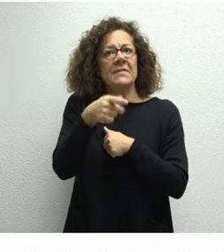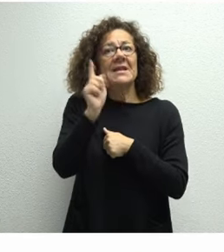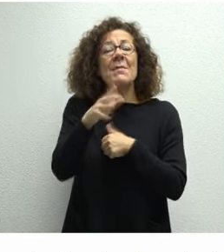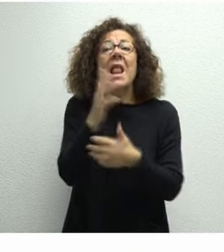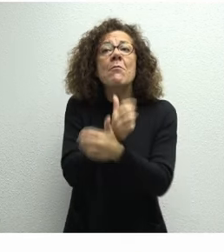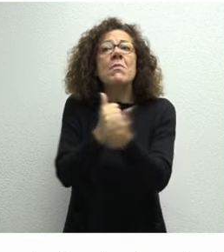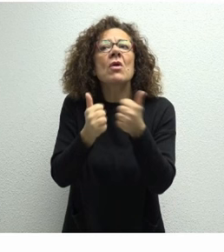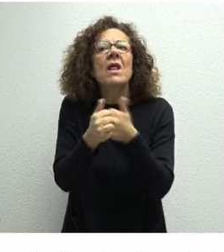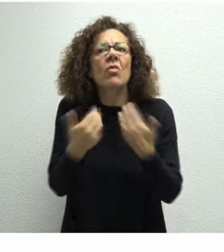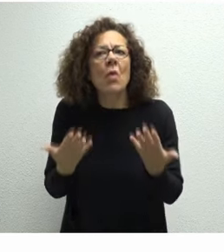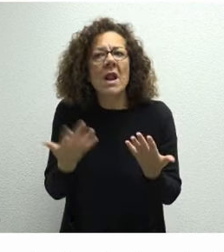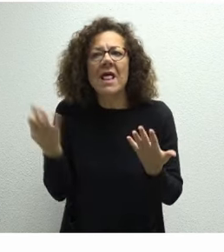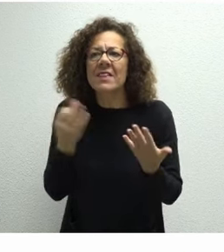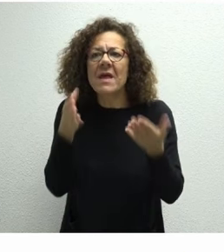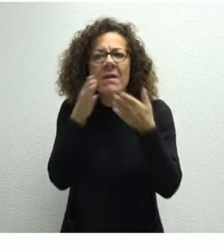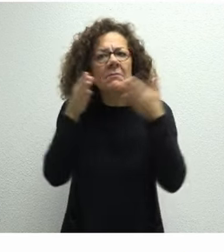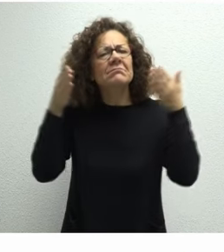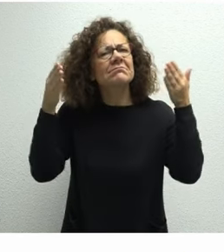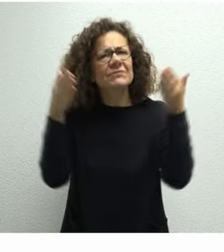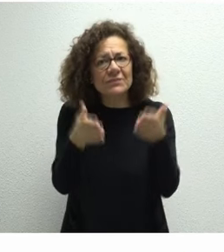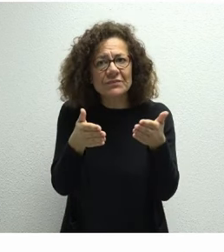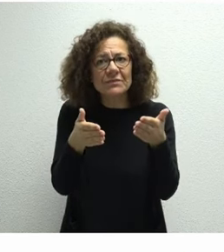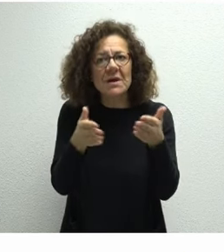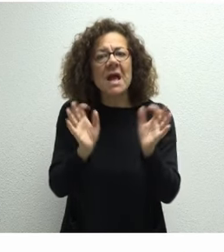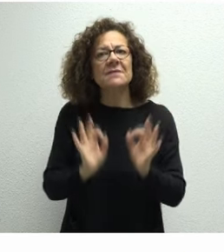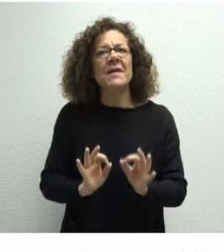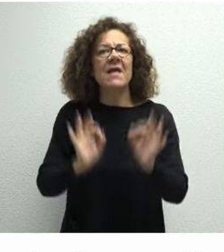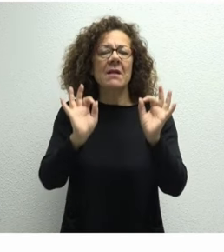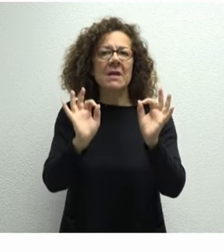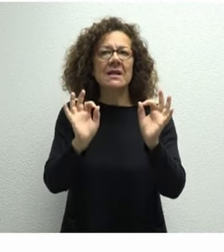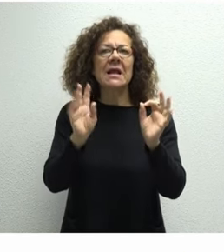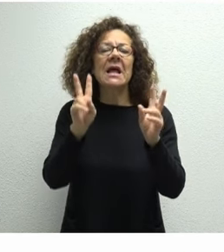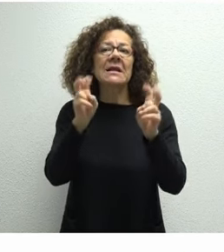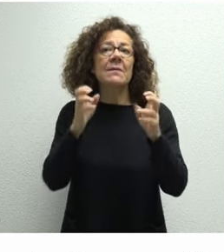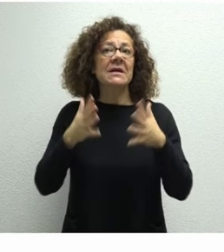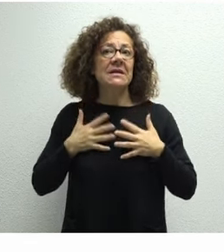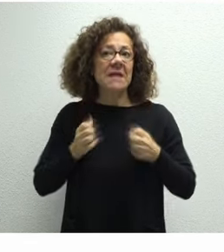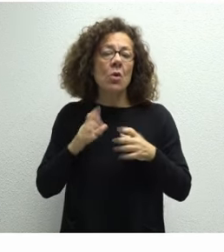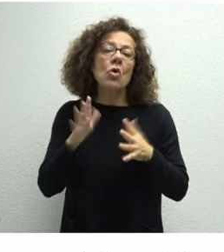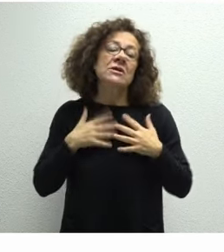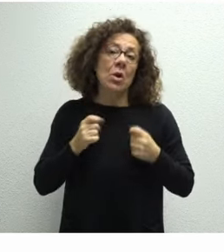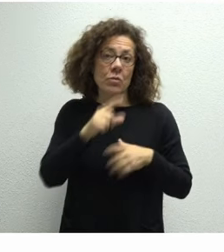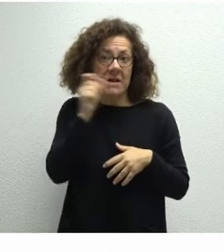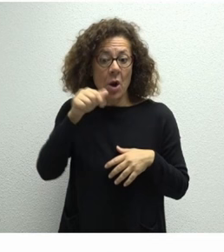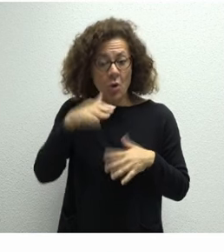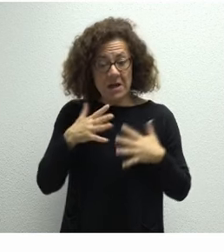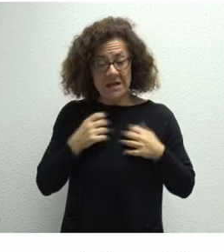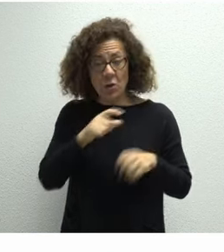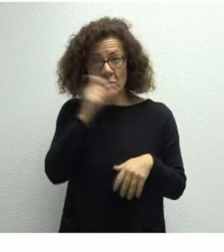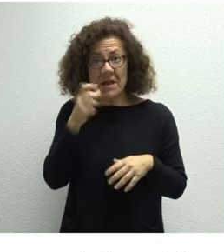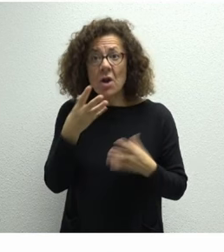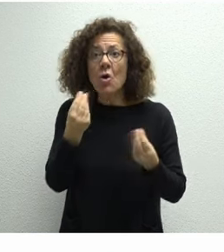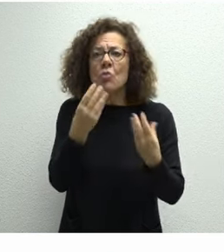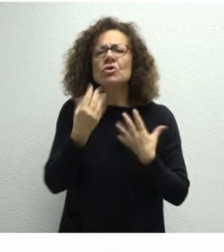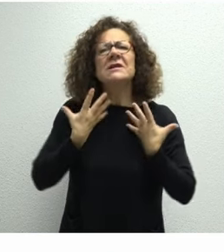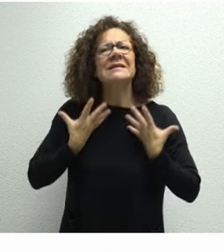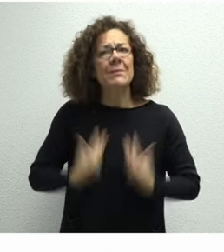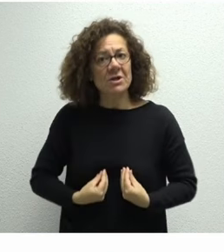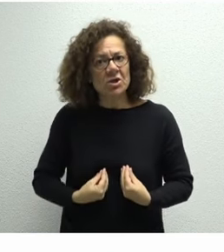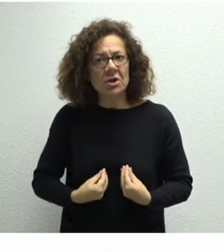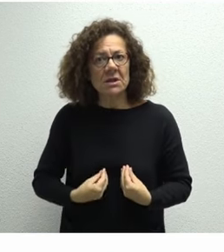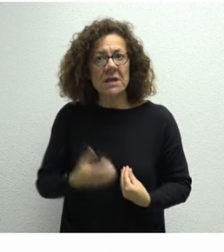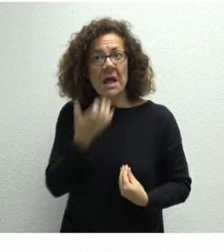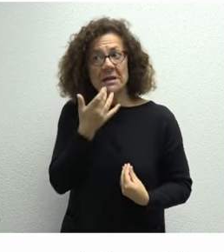primaria eh tiene que implicarse sobre todo en temas de salud eh o de Salud Mental Oy en día en Salud Mental muchas depresiones y si me